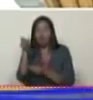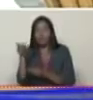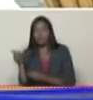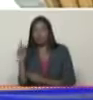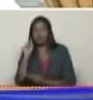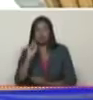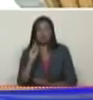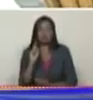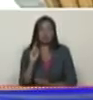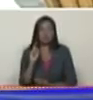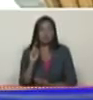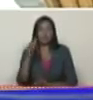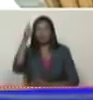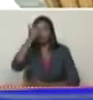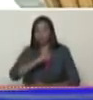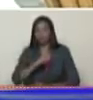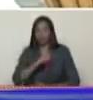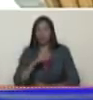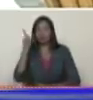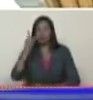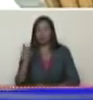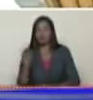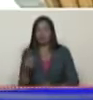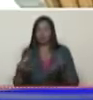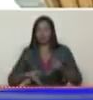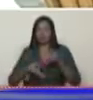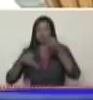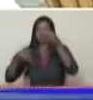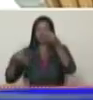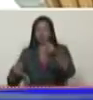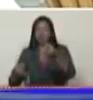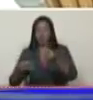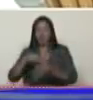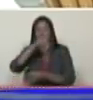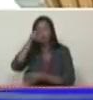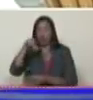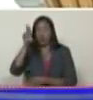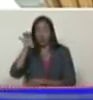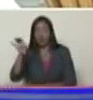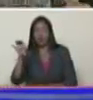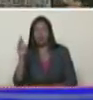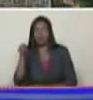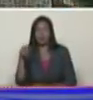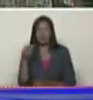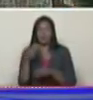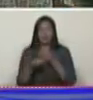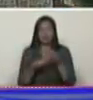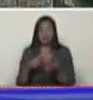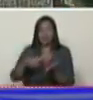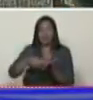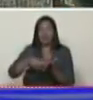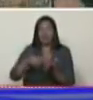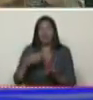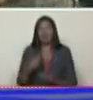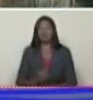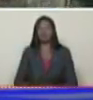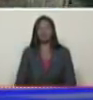que necesitan ser trasplantadas. Vamos a llevar esa propuesta a Noruega, a la mesa de Oslo.